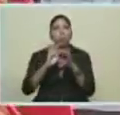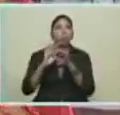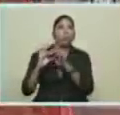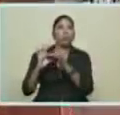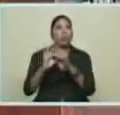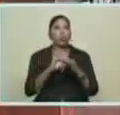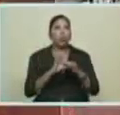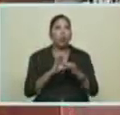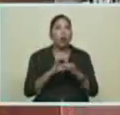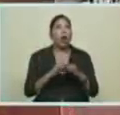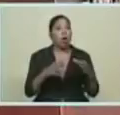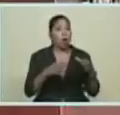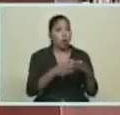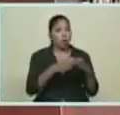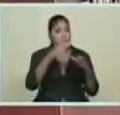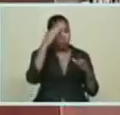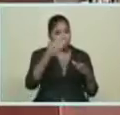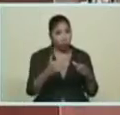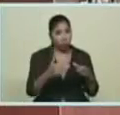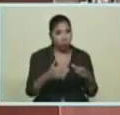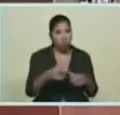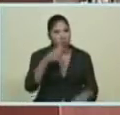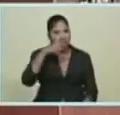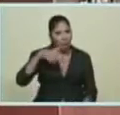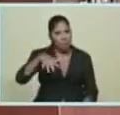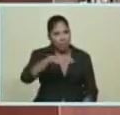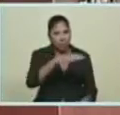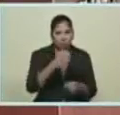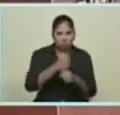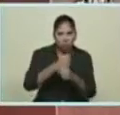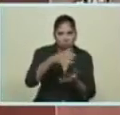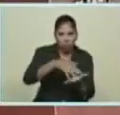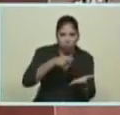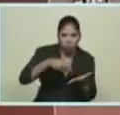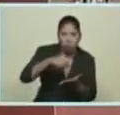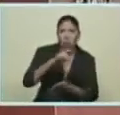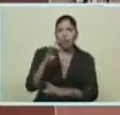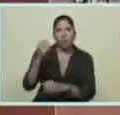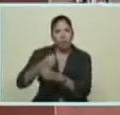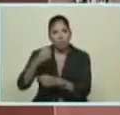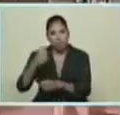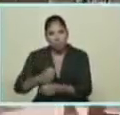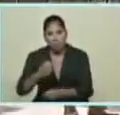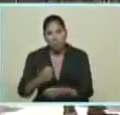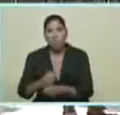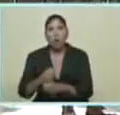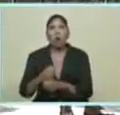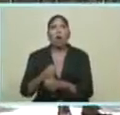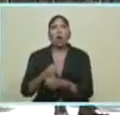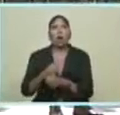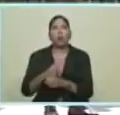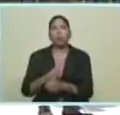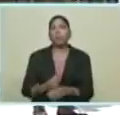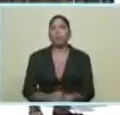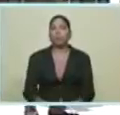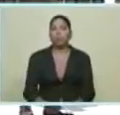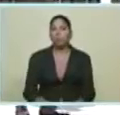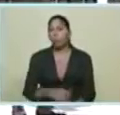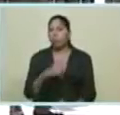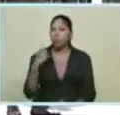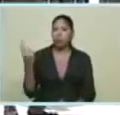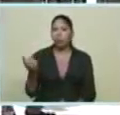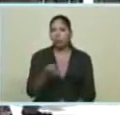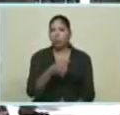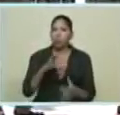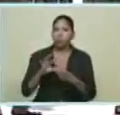una fuerza armada de los obreros, de los campesinos, de los trabajadores, de la clase media popular, una fuerza armada